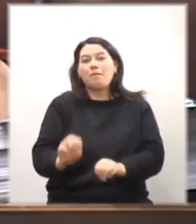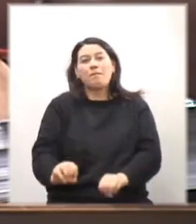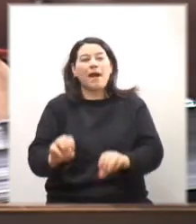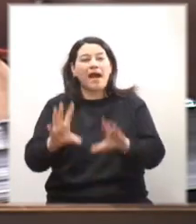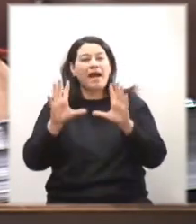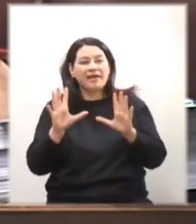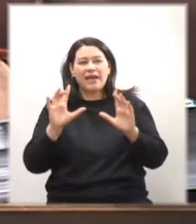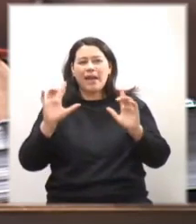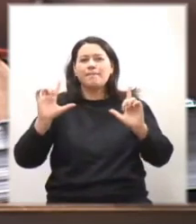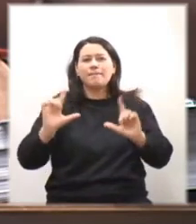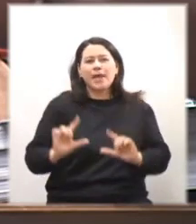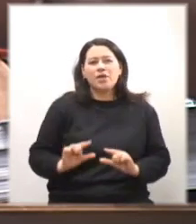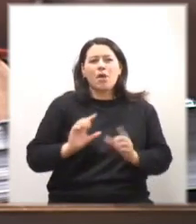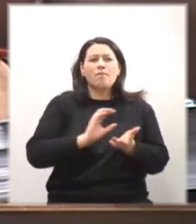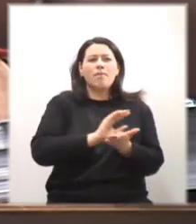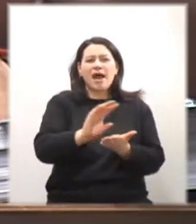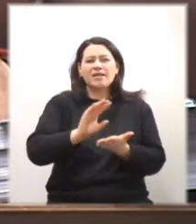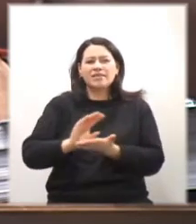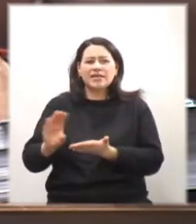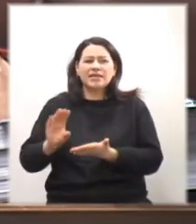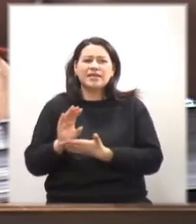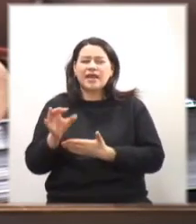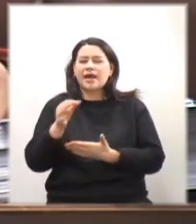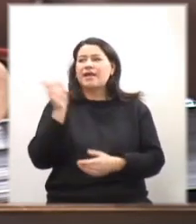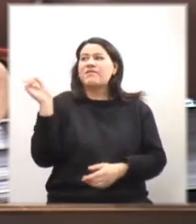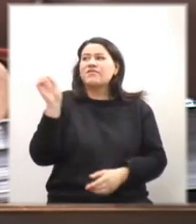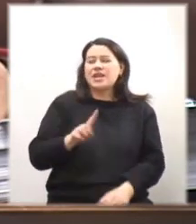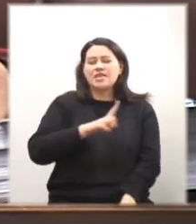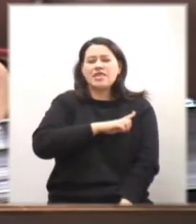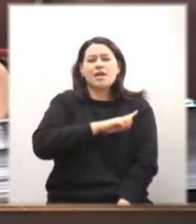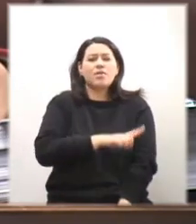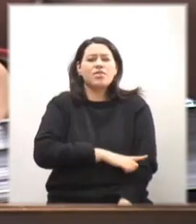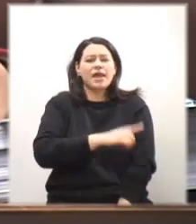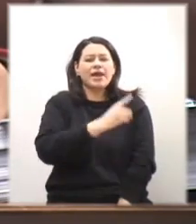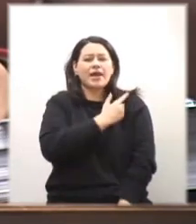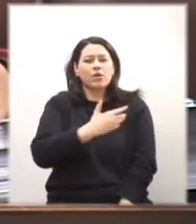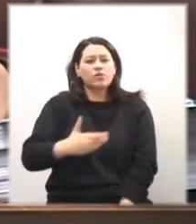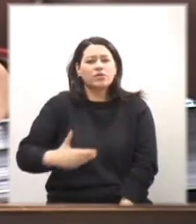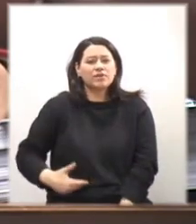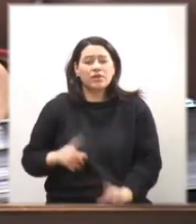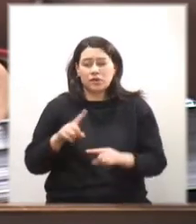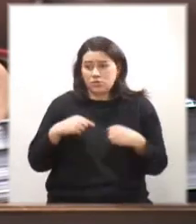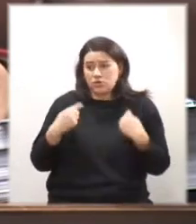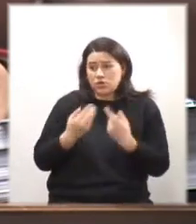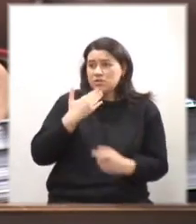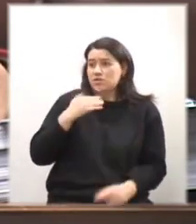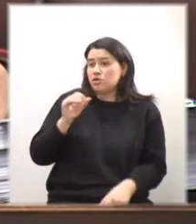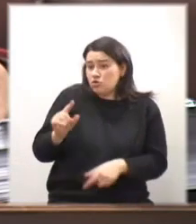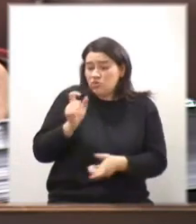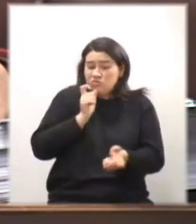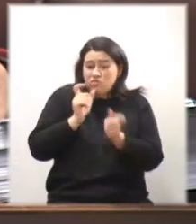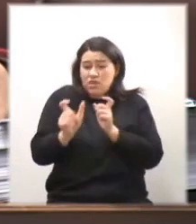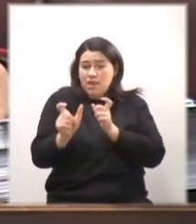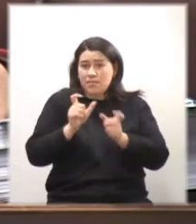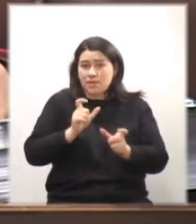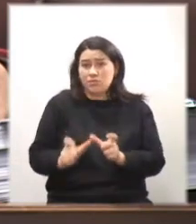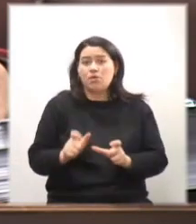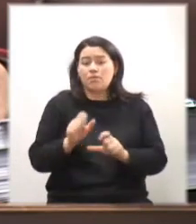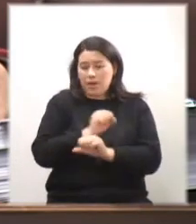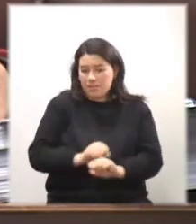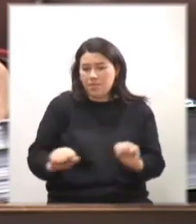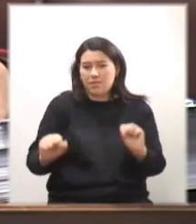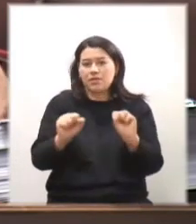magia, son reducidas partidas del mensaje del Poder Ejecutivo que entendíamos tenían su fundamento para